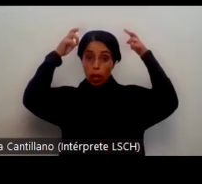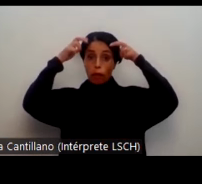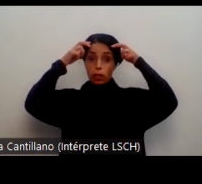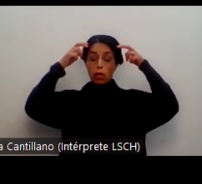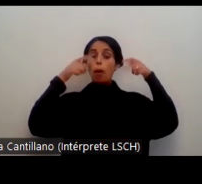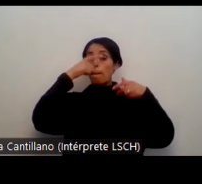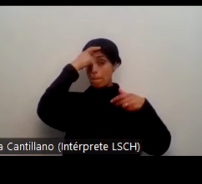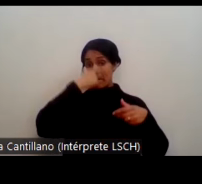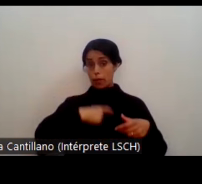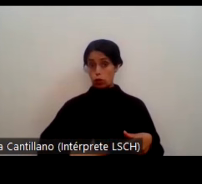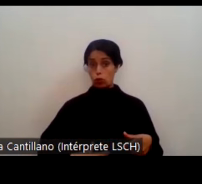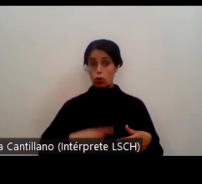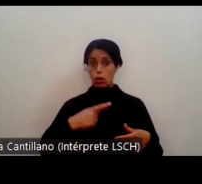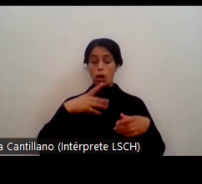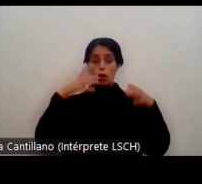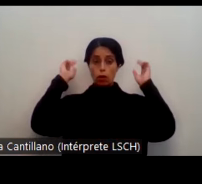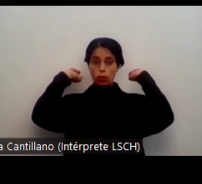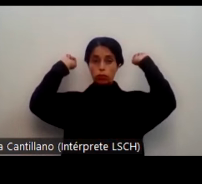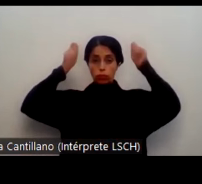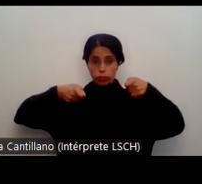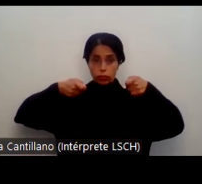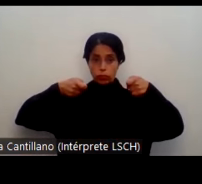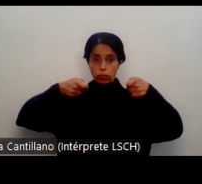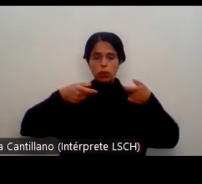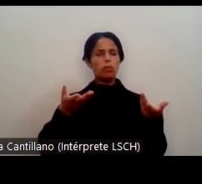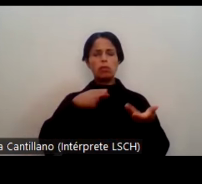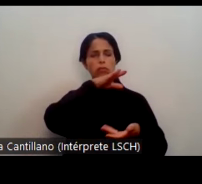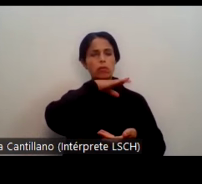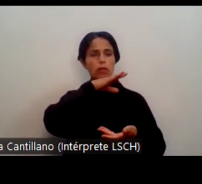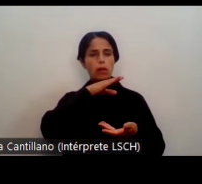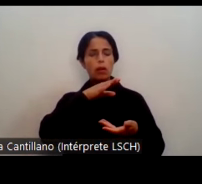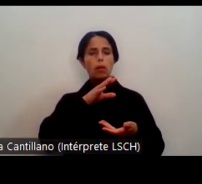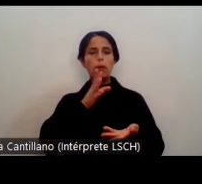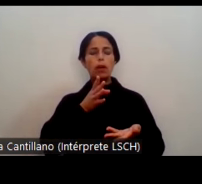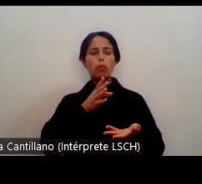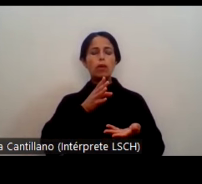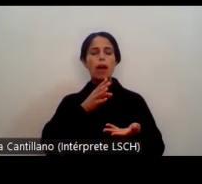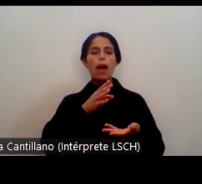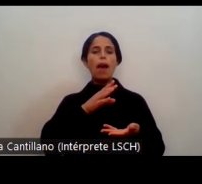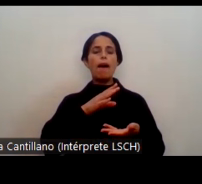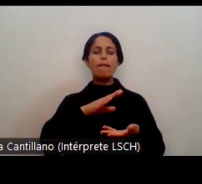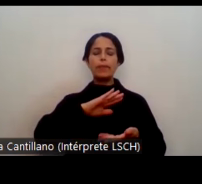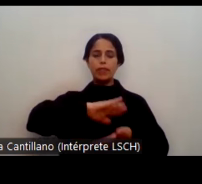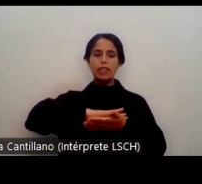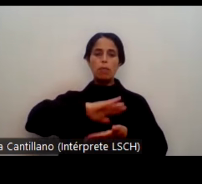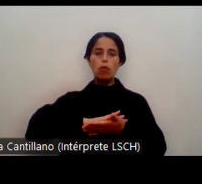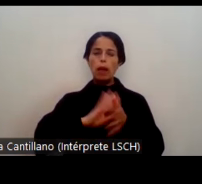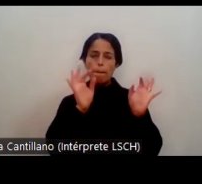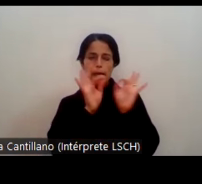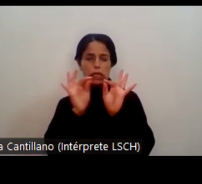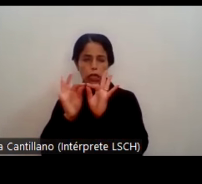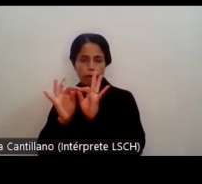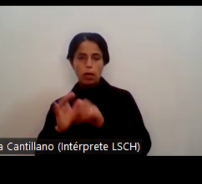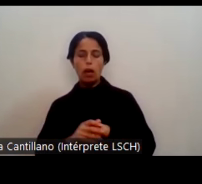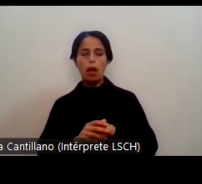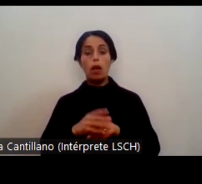O sea, era un capuchón utilizado para un rito, una ceremonia específica. O en este caso,